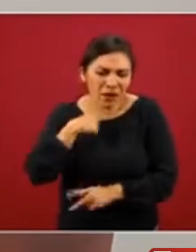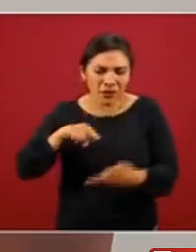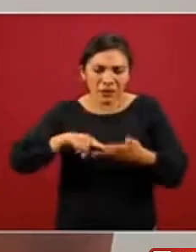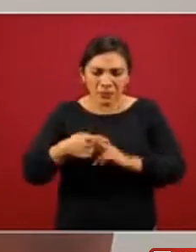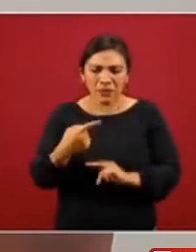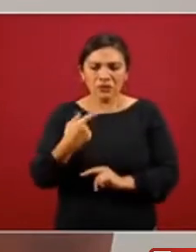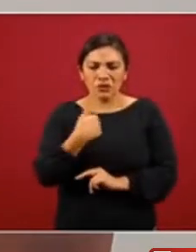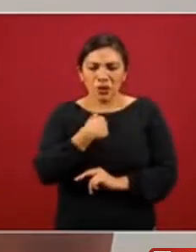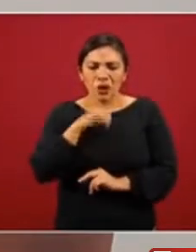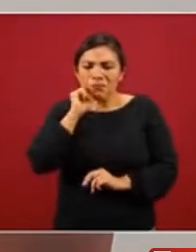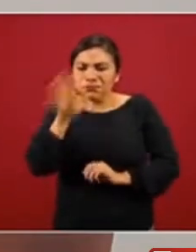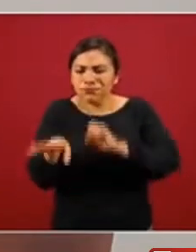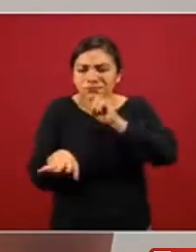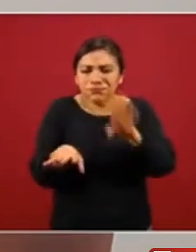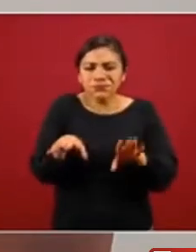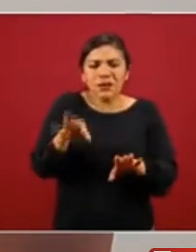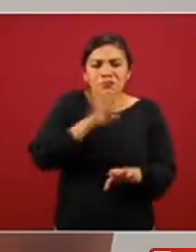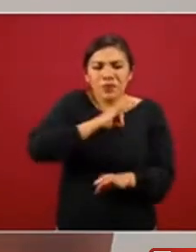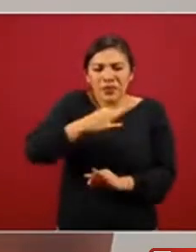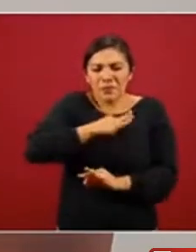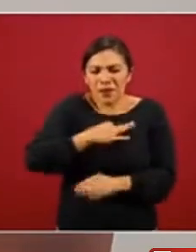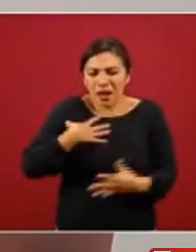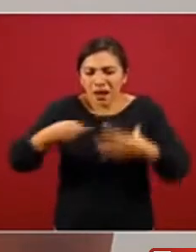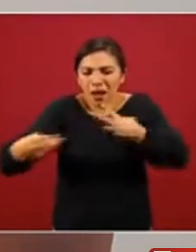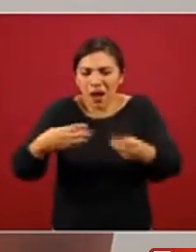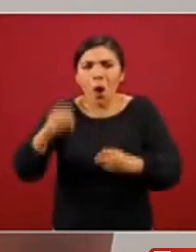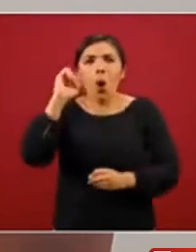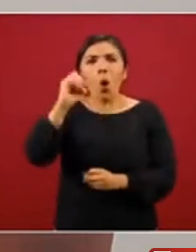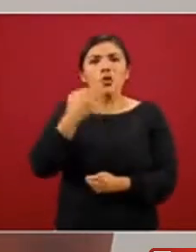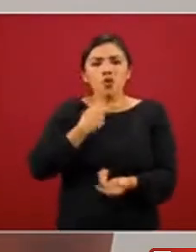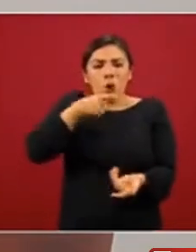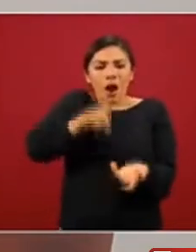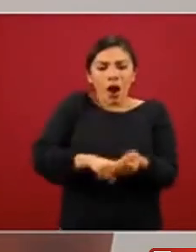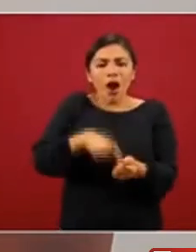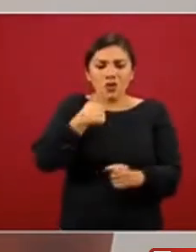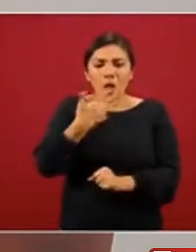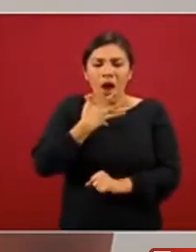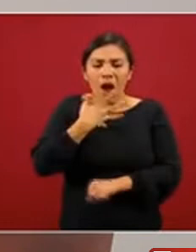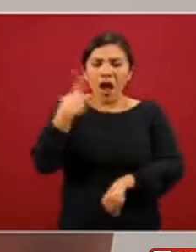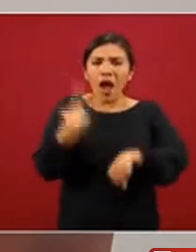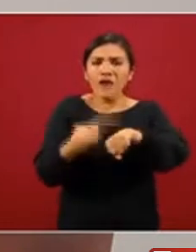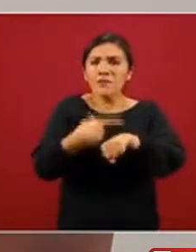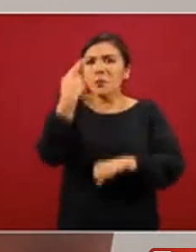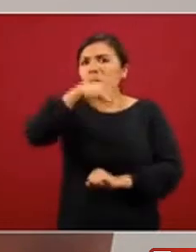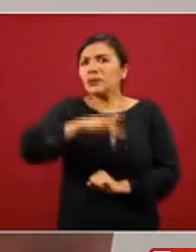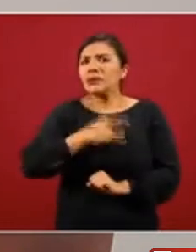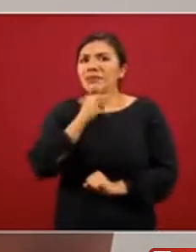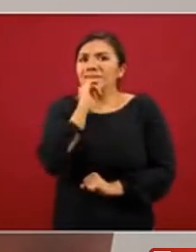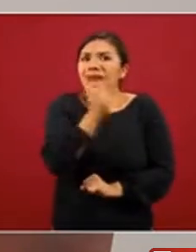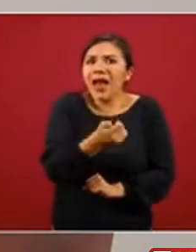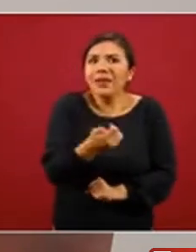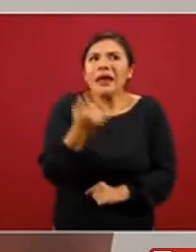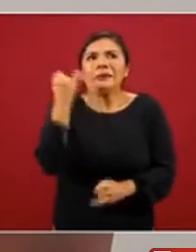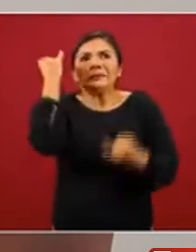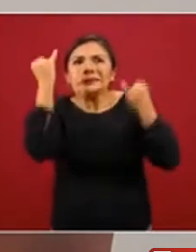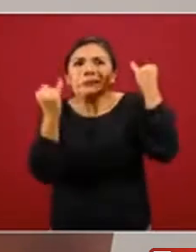excretar partículas virales o qué tal si soy una persona que soy asintomática y